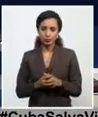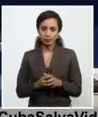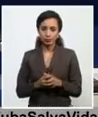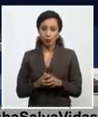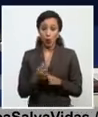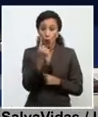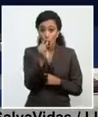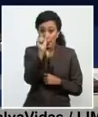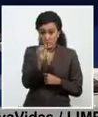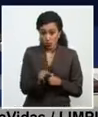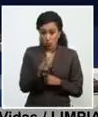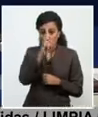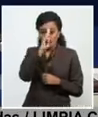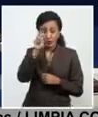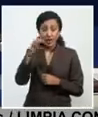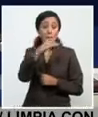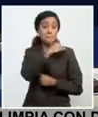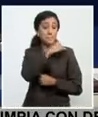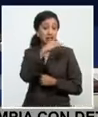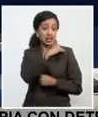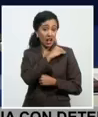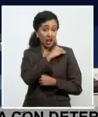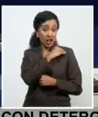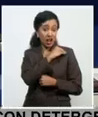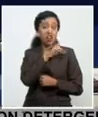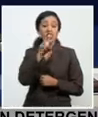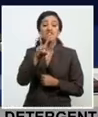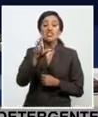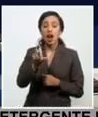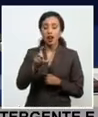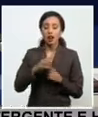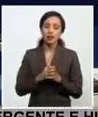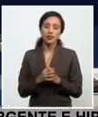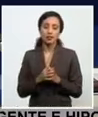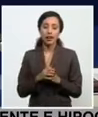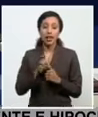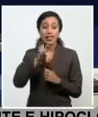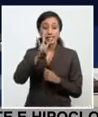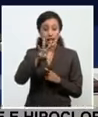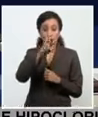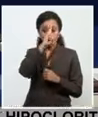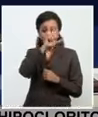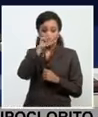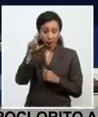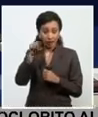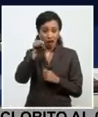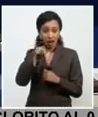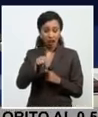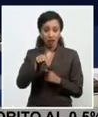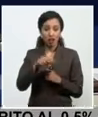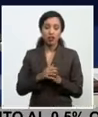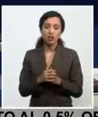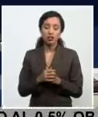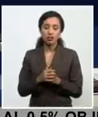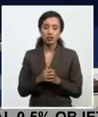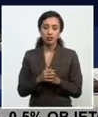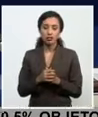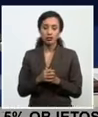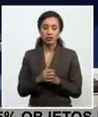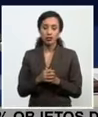el Hospital Militar Piti Fajardo de Villa Clara, 3 en el Hospital Salvador Allende, 1